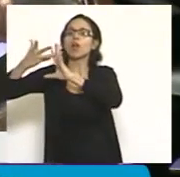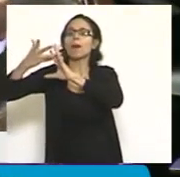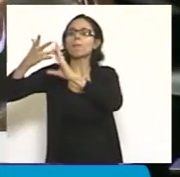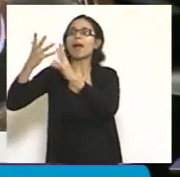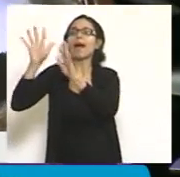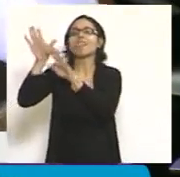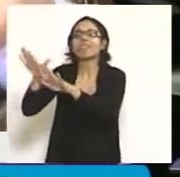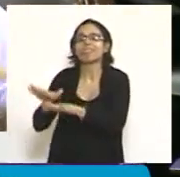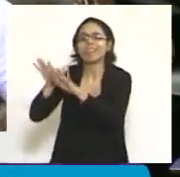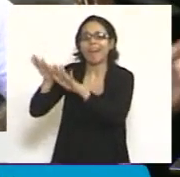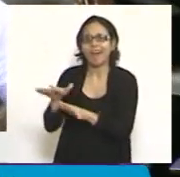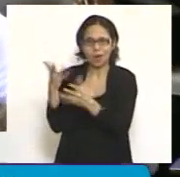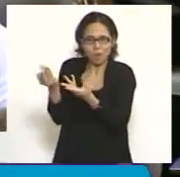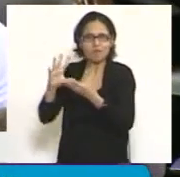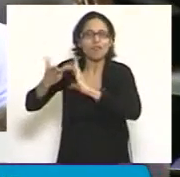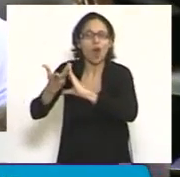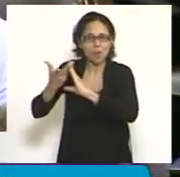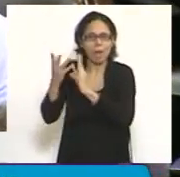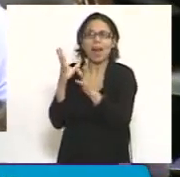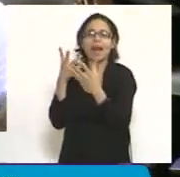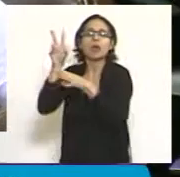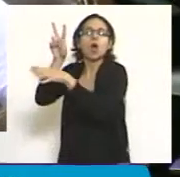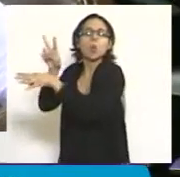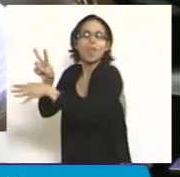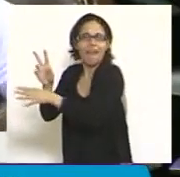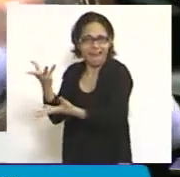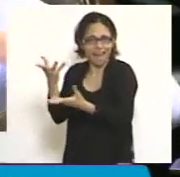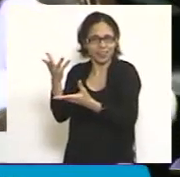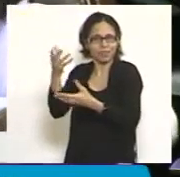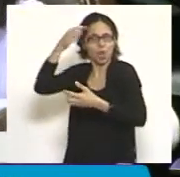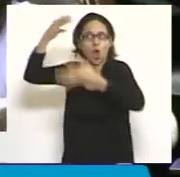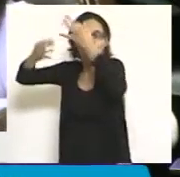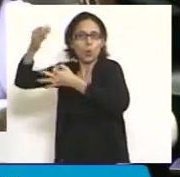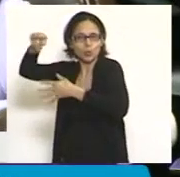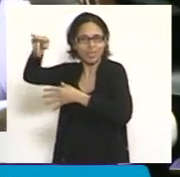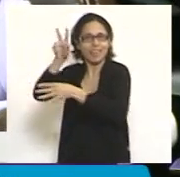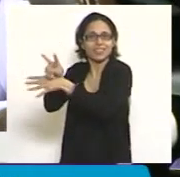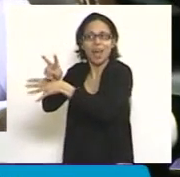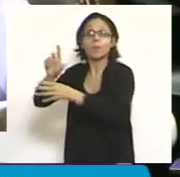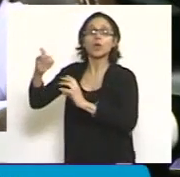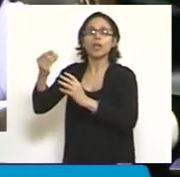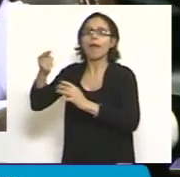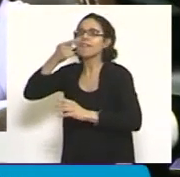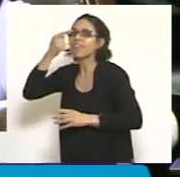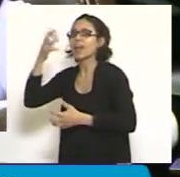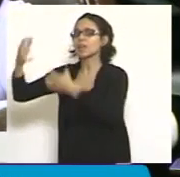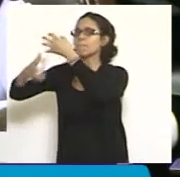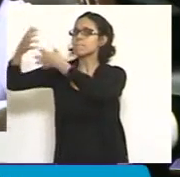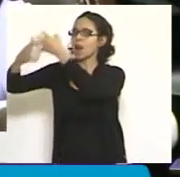apañarse y jugar en contra de los intereses populares y a favor de los intereses corporativos